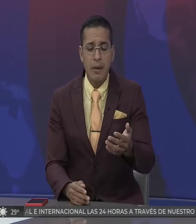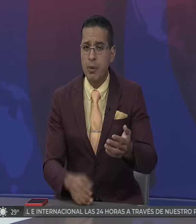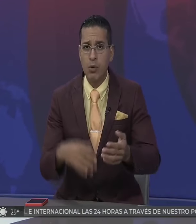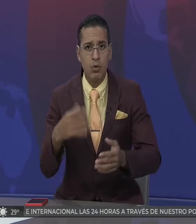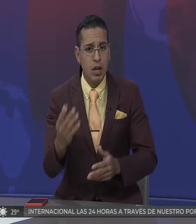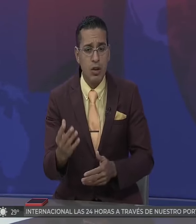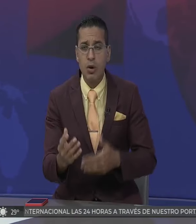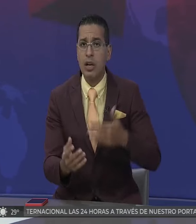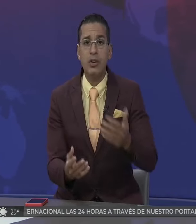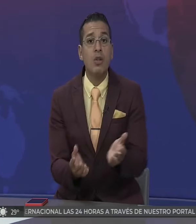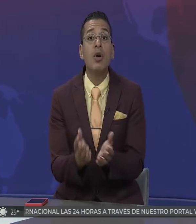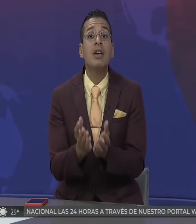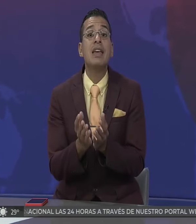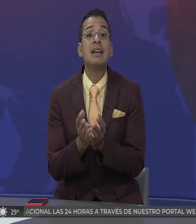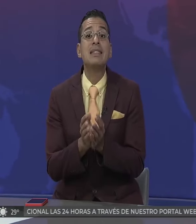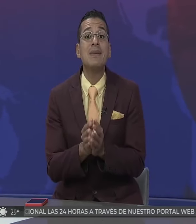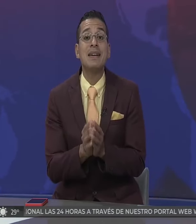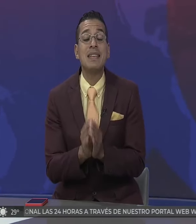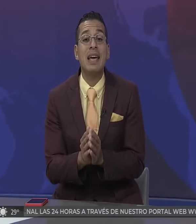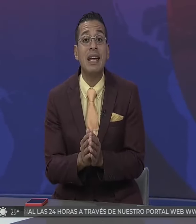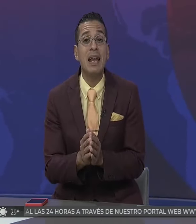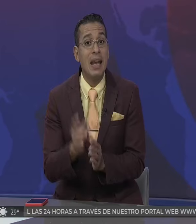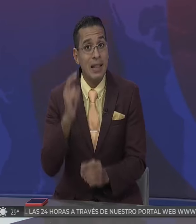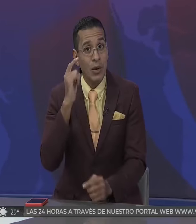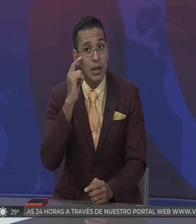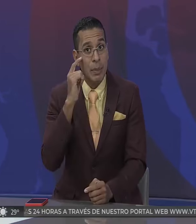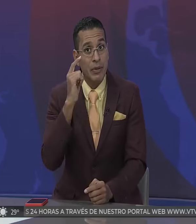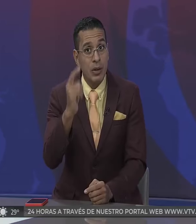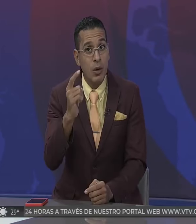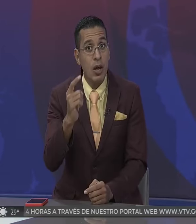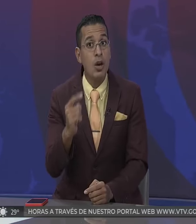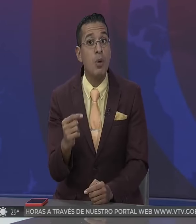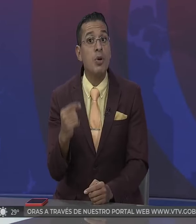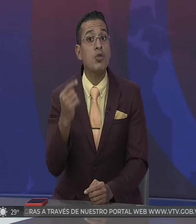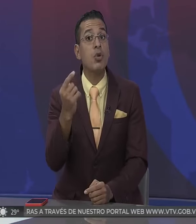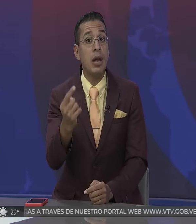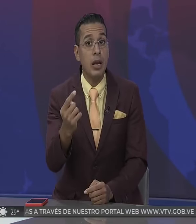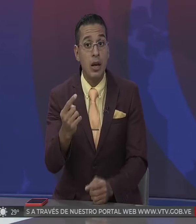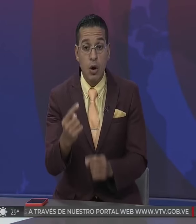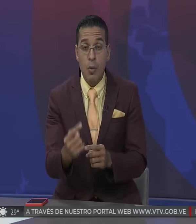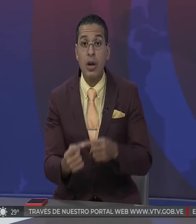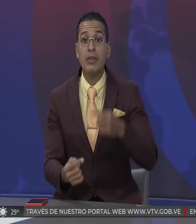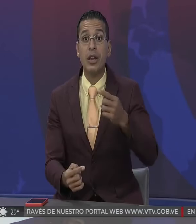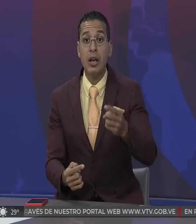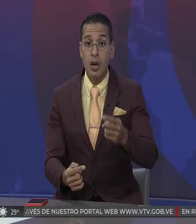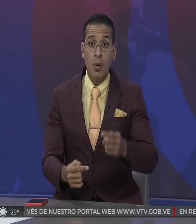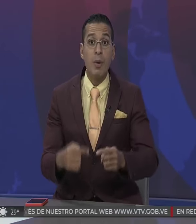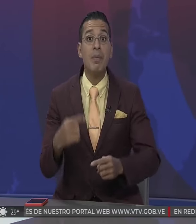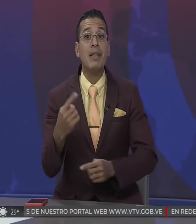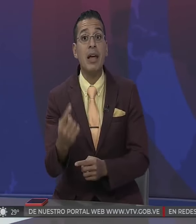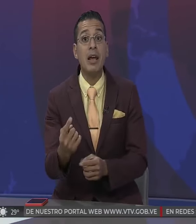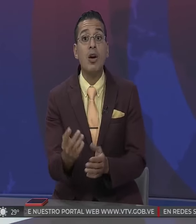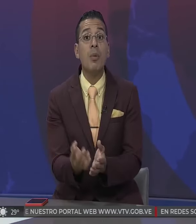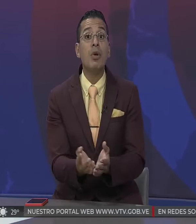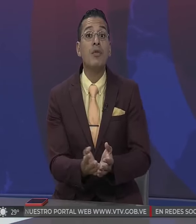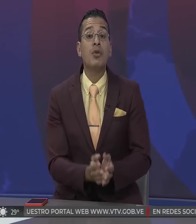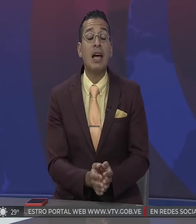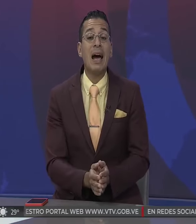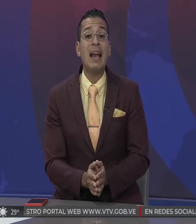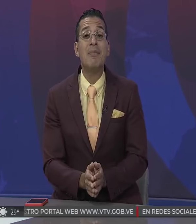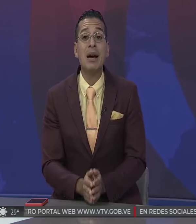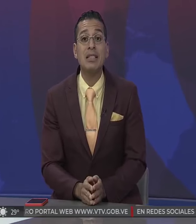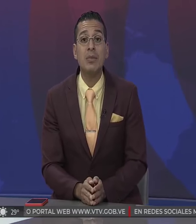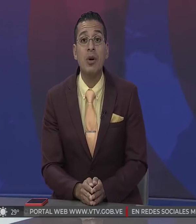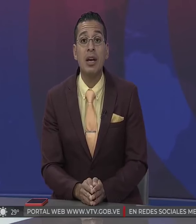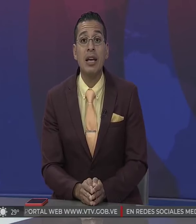en paz, produciendo, creciendo, y así va a ser. La gente lo que está pensando es cómo resolver, cómo crecer, cómo emprender, cómo